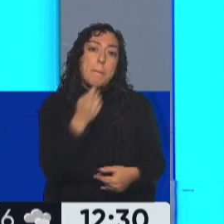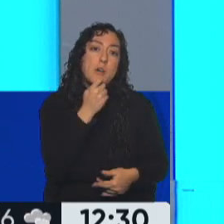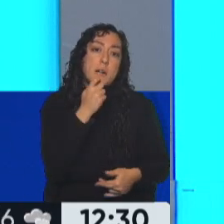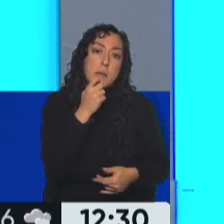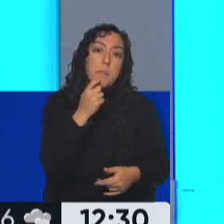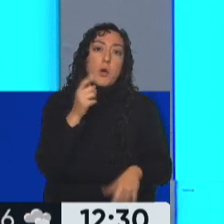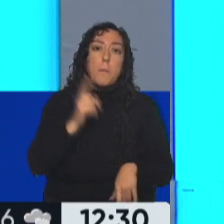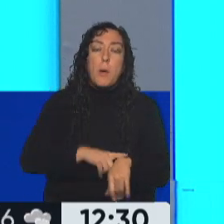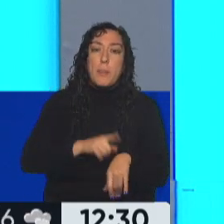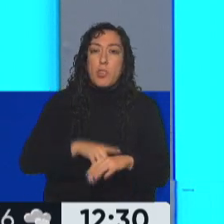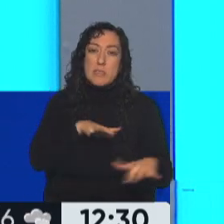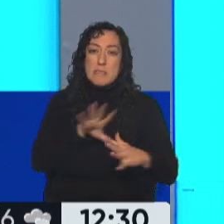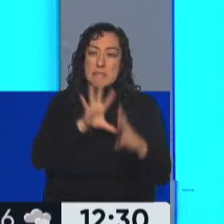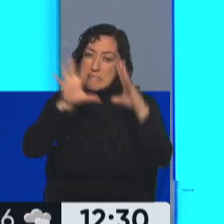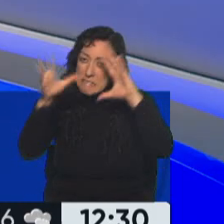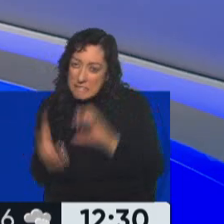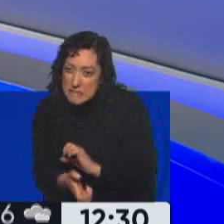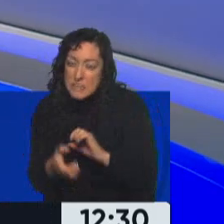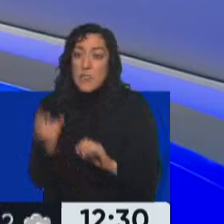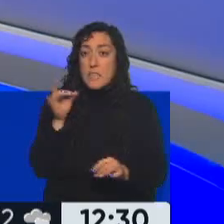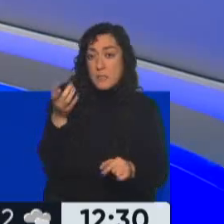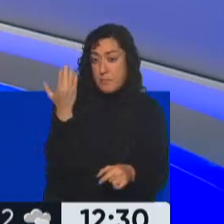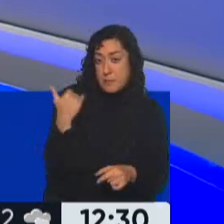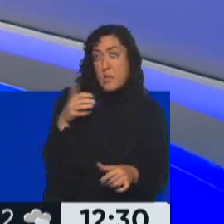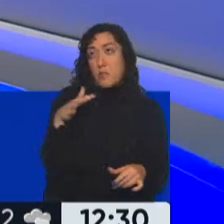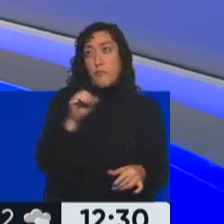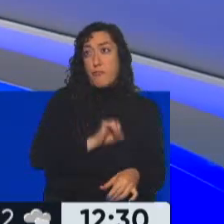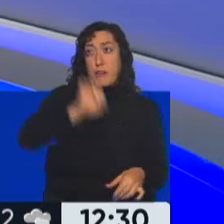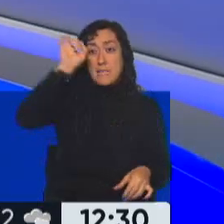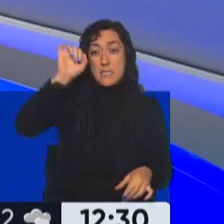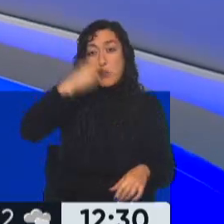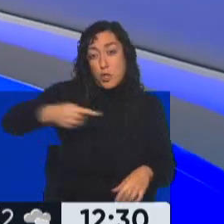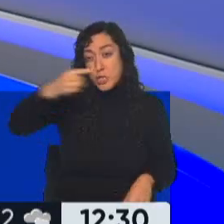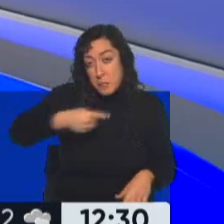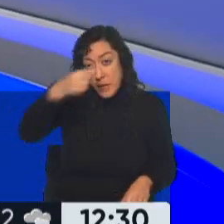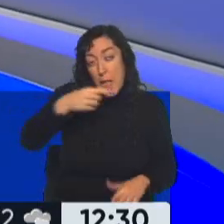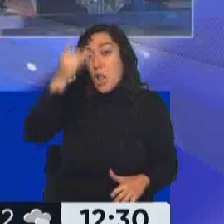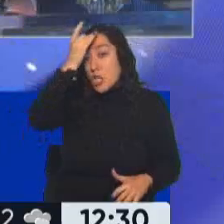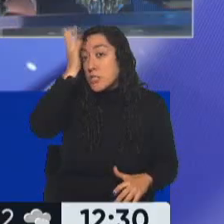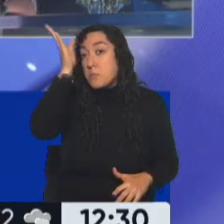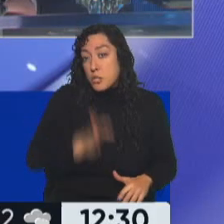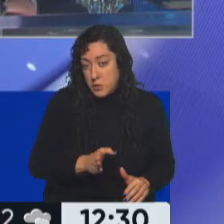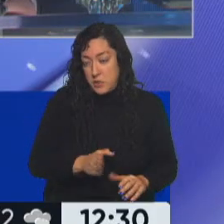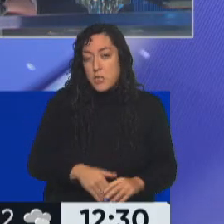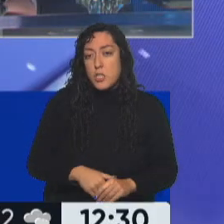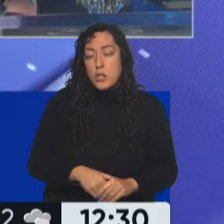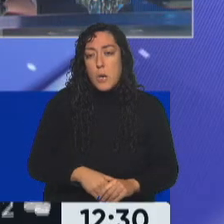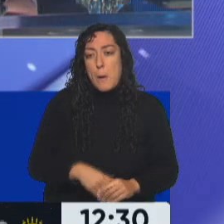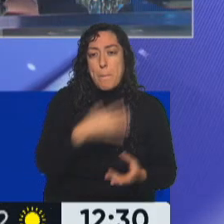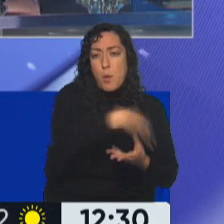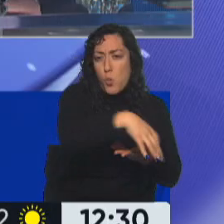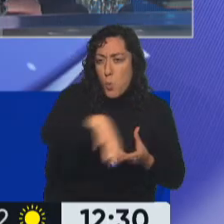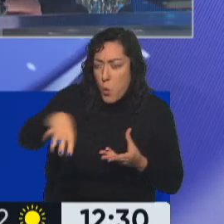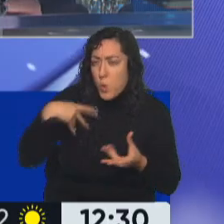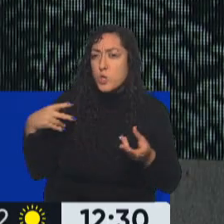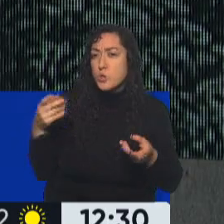pico de la crisis, ¿no? En diciembre nos llegó a dar una inflación semanal del 12%. Ahora, ¿0% en todos los rubros o solo en